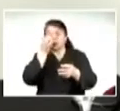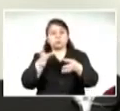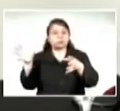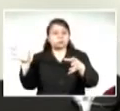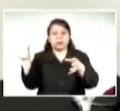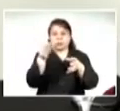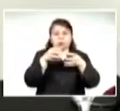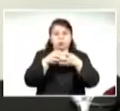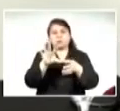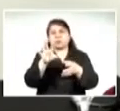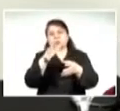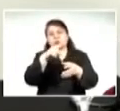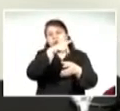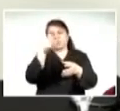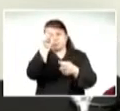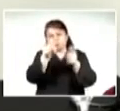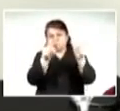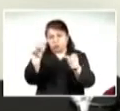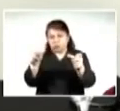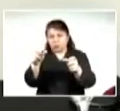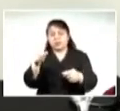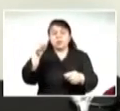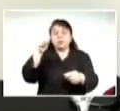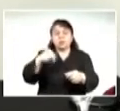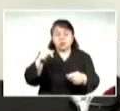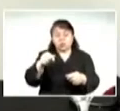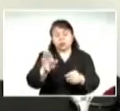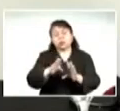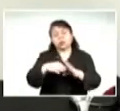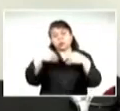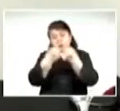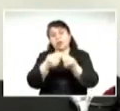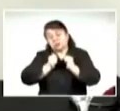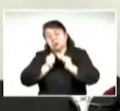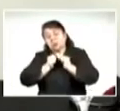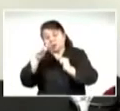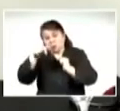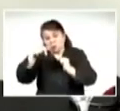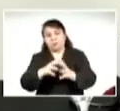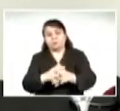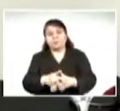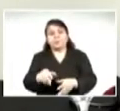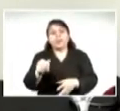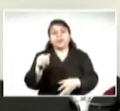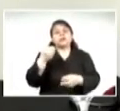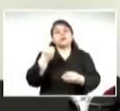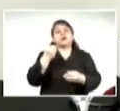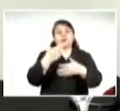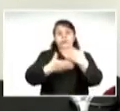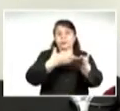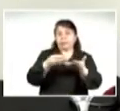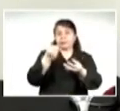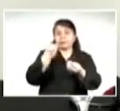aproximadamente a 100 personas y en el día de hoy esperamos tener esos resultados y lo que se hace es mantener